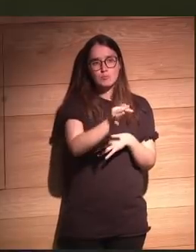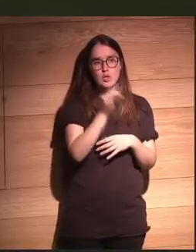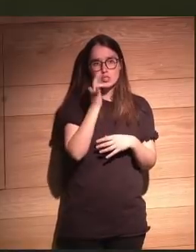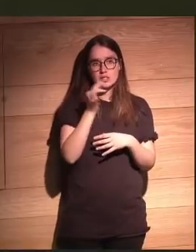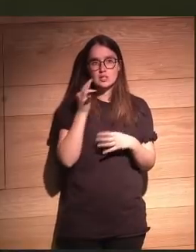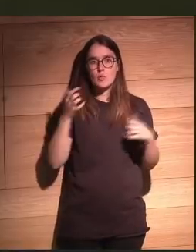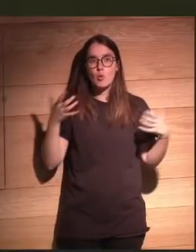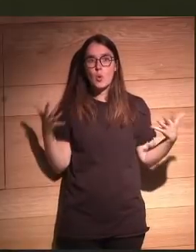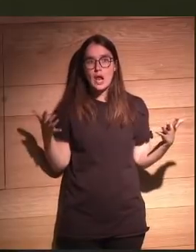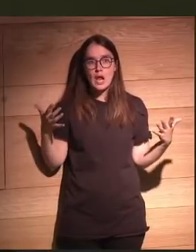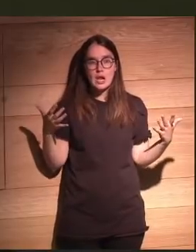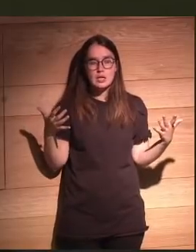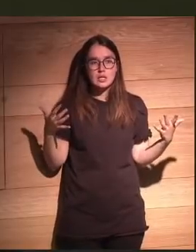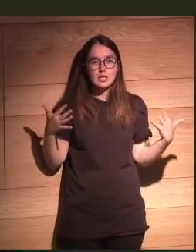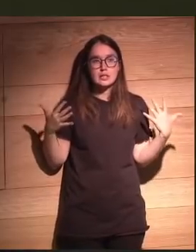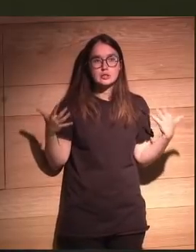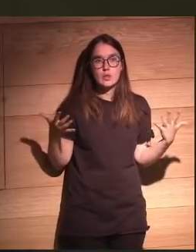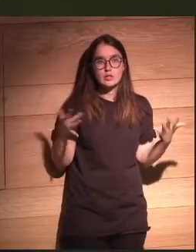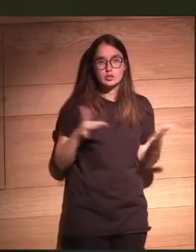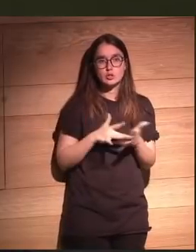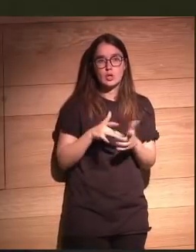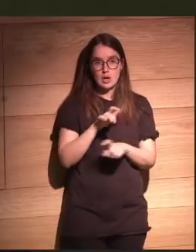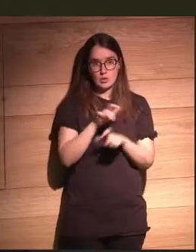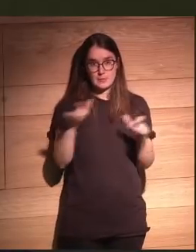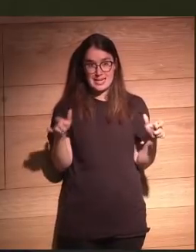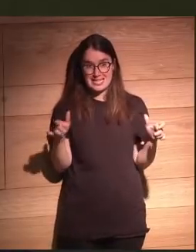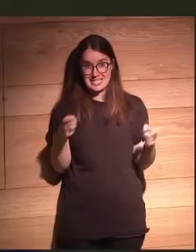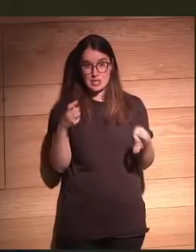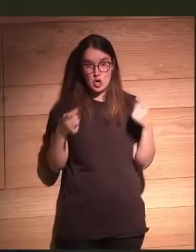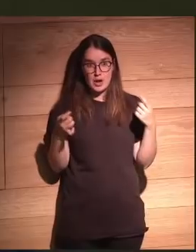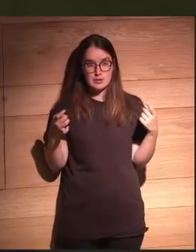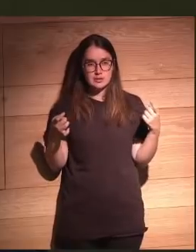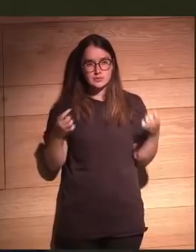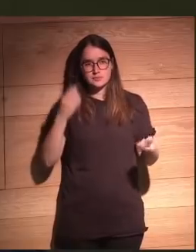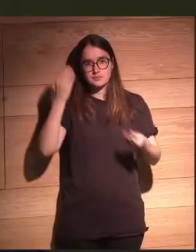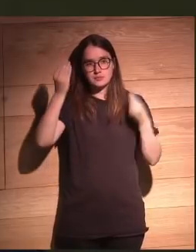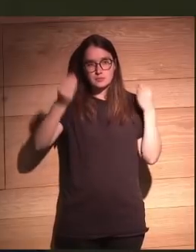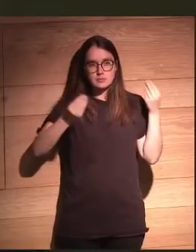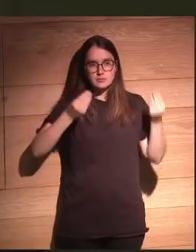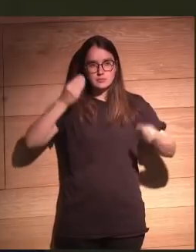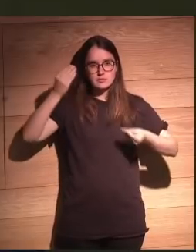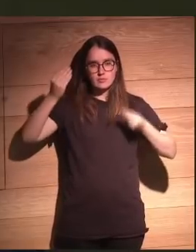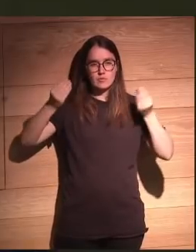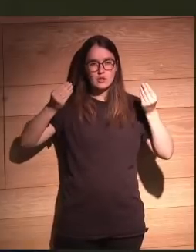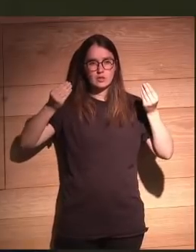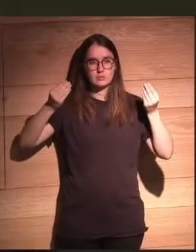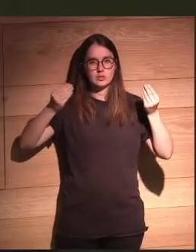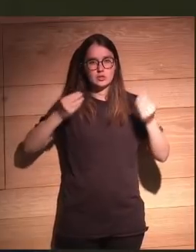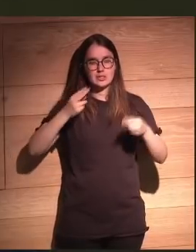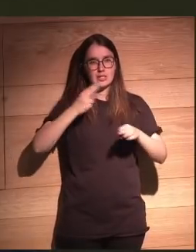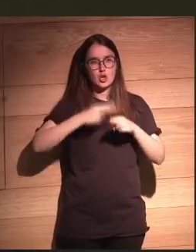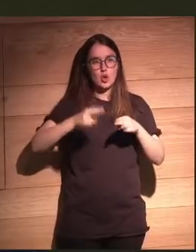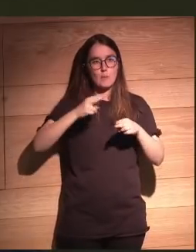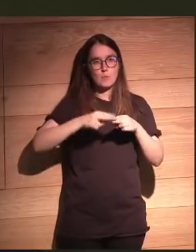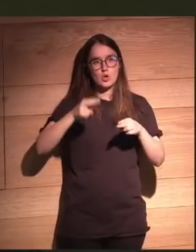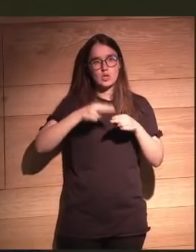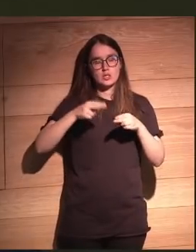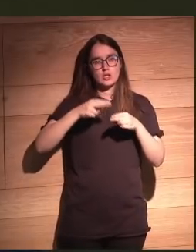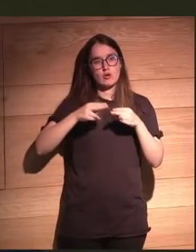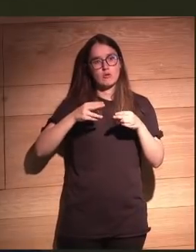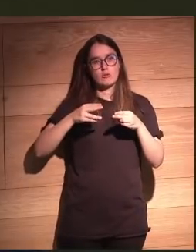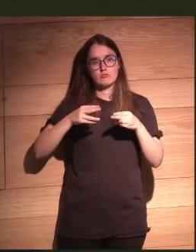que hacer, con lo cual ahí tenemos una gente que yo creo que es si desde lo político se decide combatir,